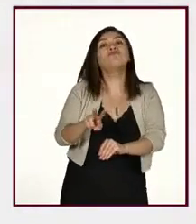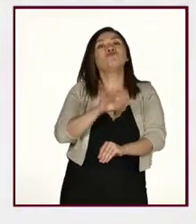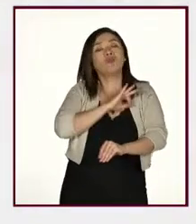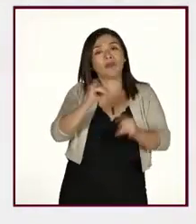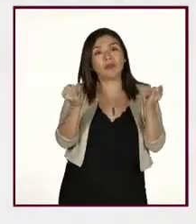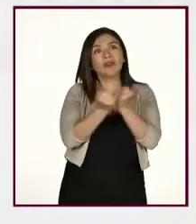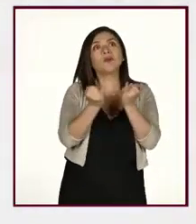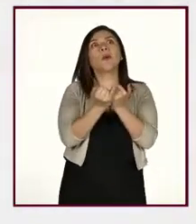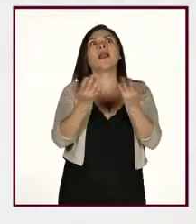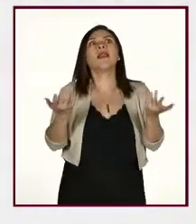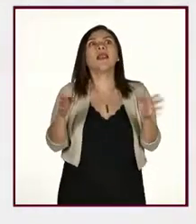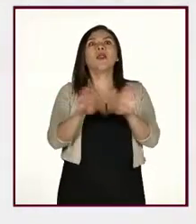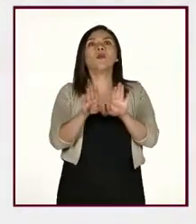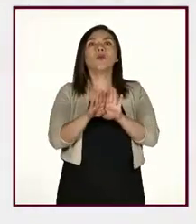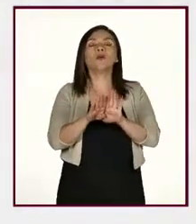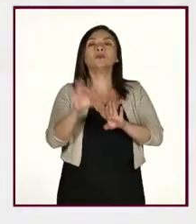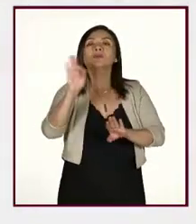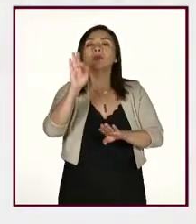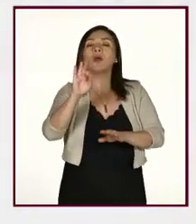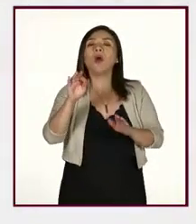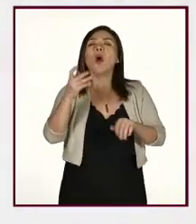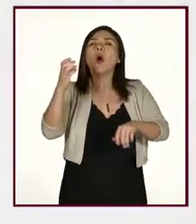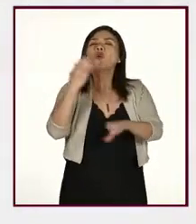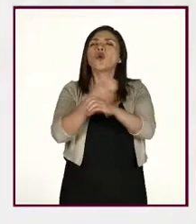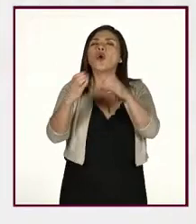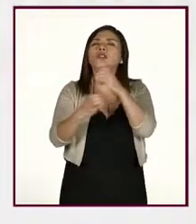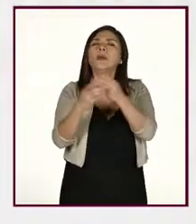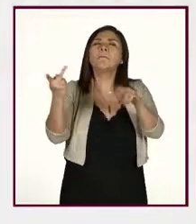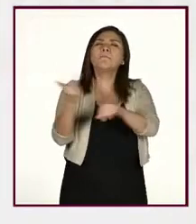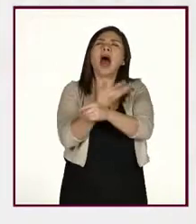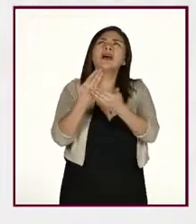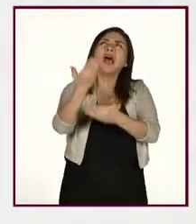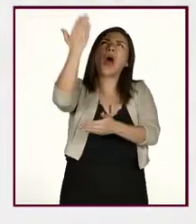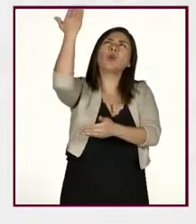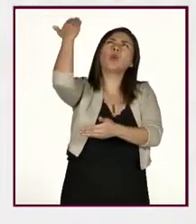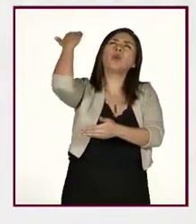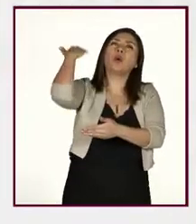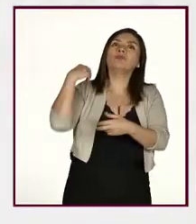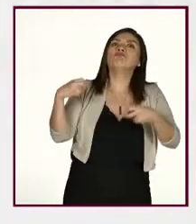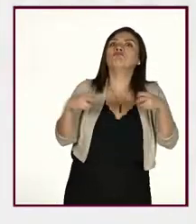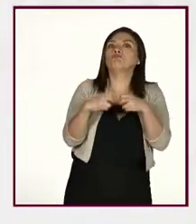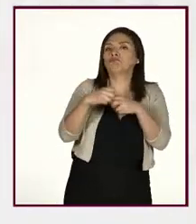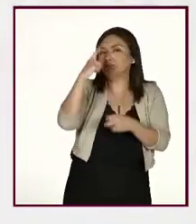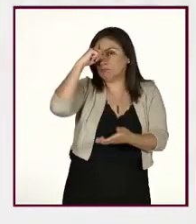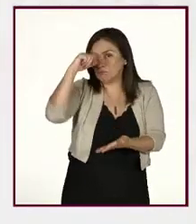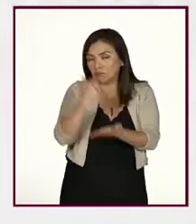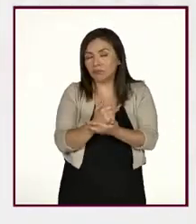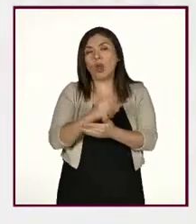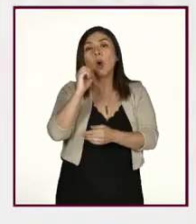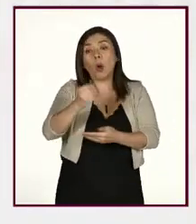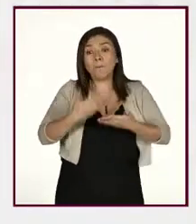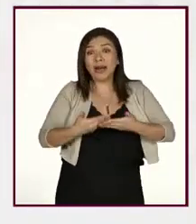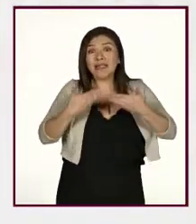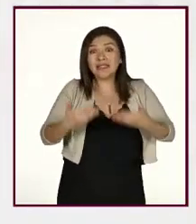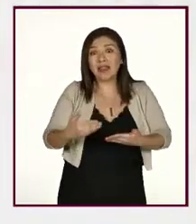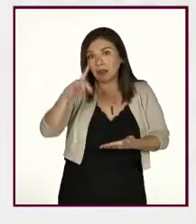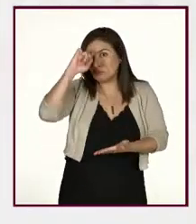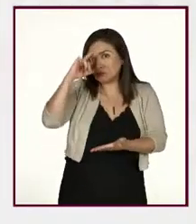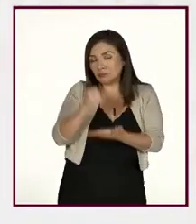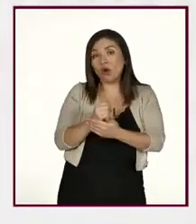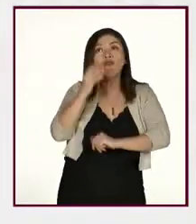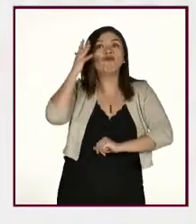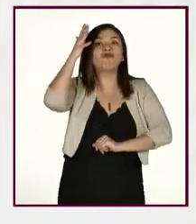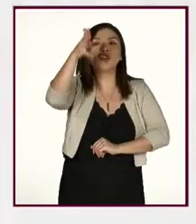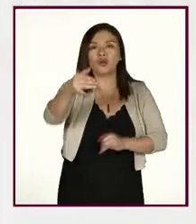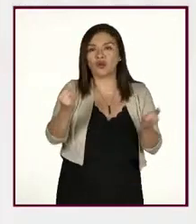manifestarte tanto con situaciones pasadas, presentes y futuras, o sea, realmente puede abarcar cualquier línea del